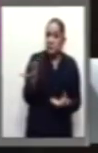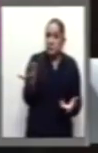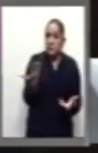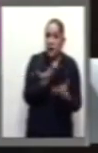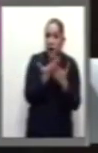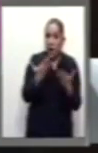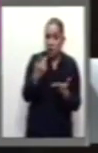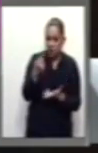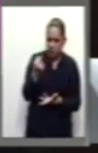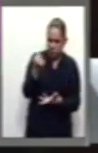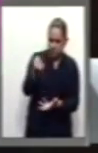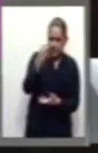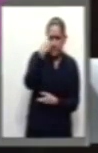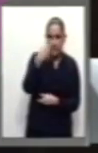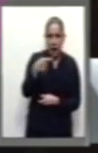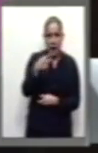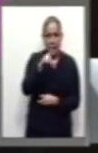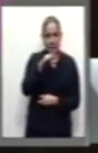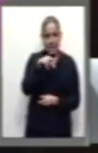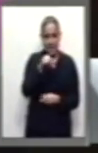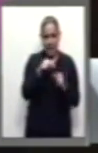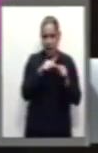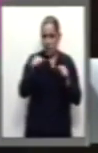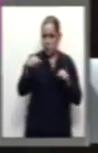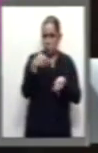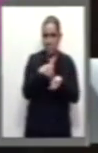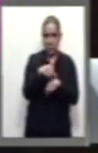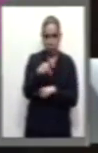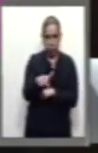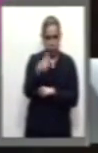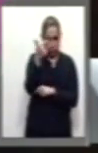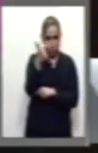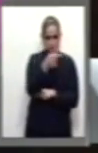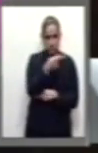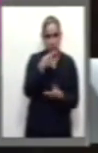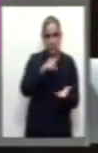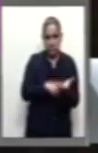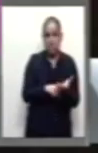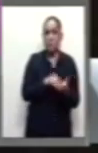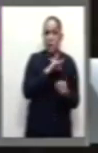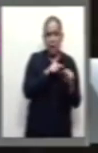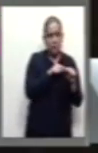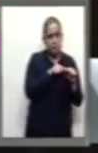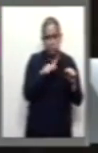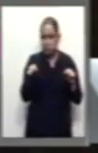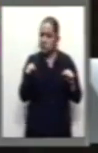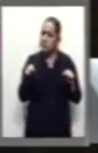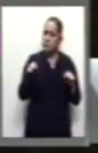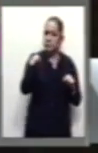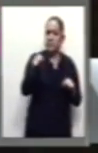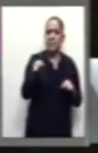para la línea 12, que permitiría hacer funcional la interconexión con el tren